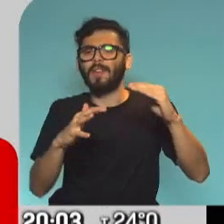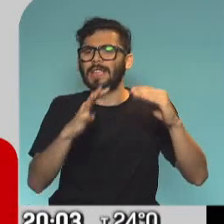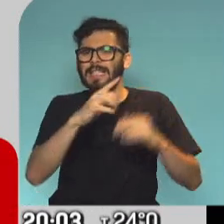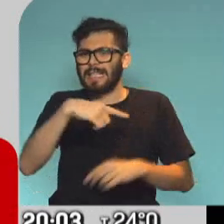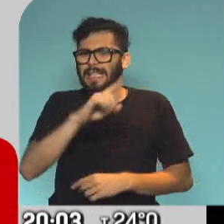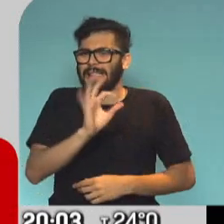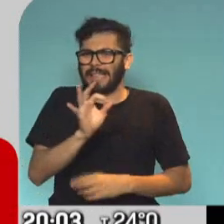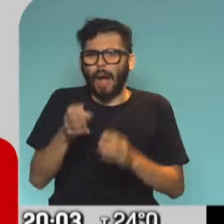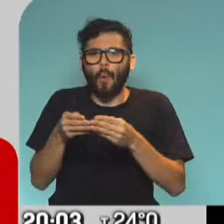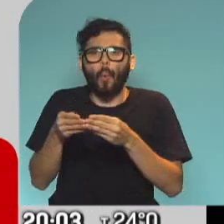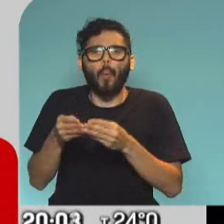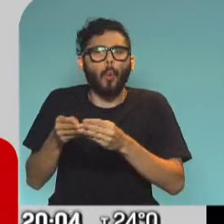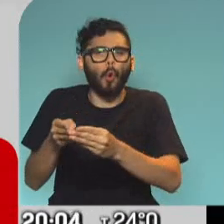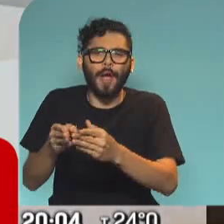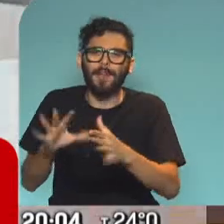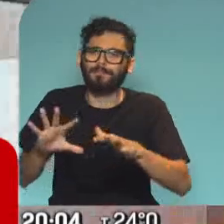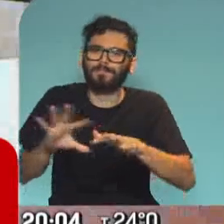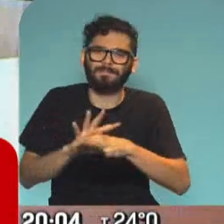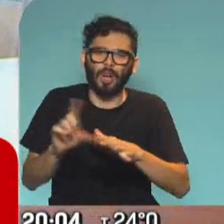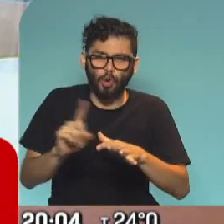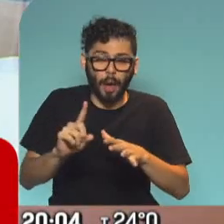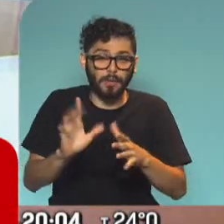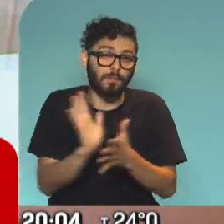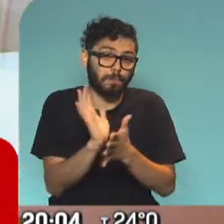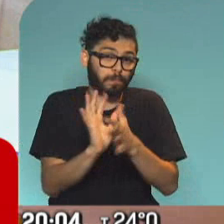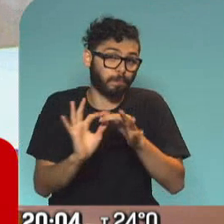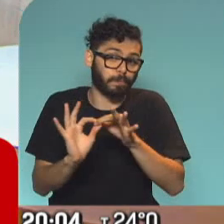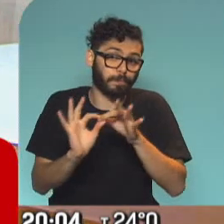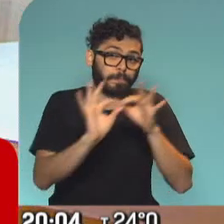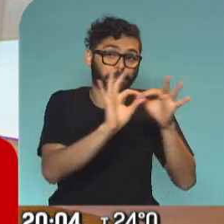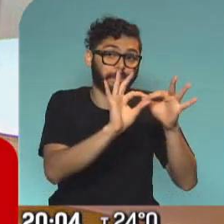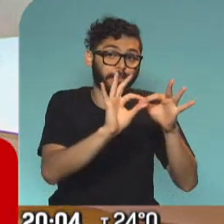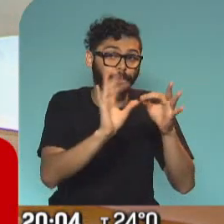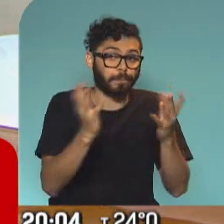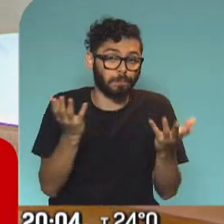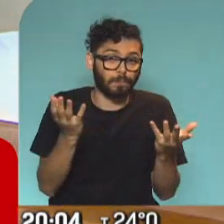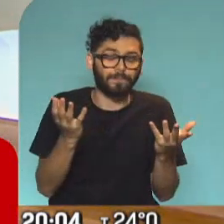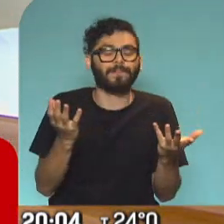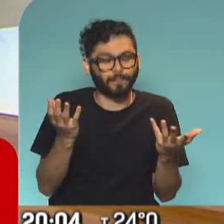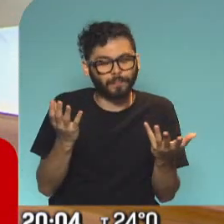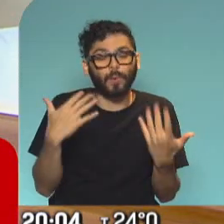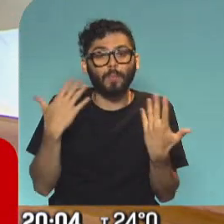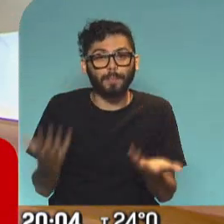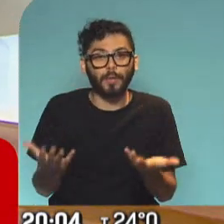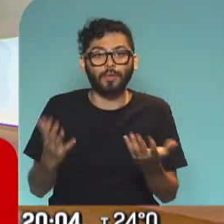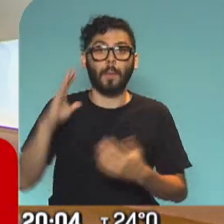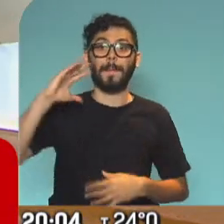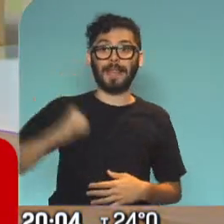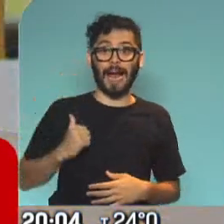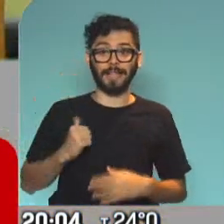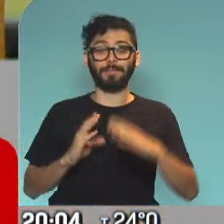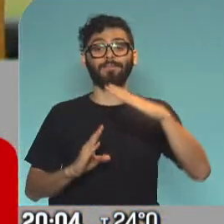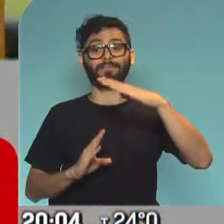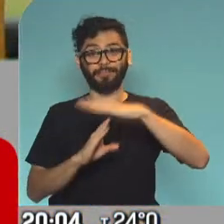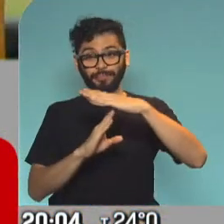defectuoso. Esto tendría relación directa a aquello. Bueno, de hecho, por eso es que procesó a los mandos militares y no